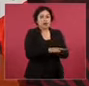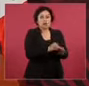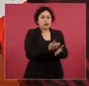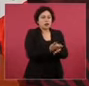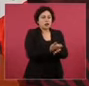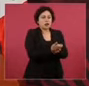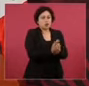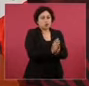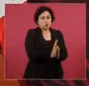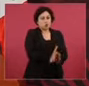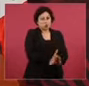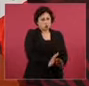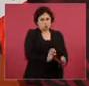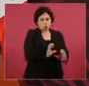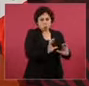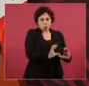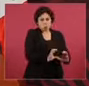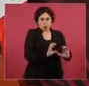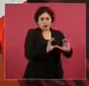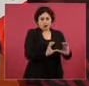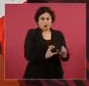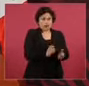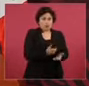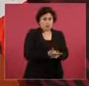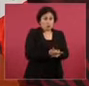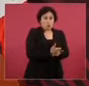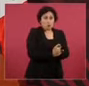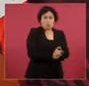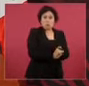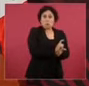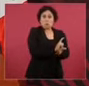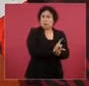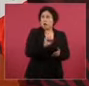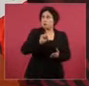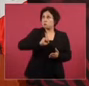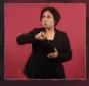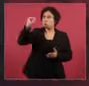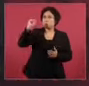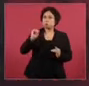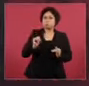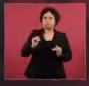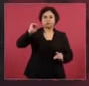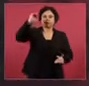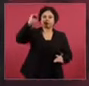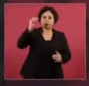Nosotros aumentamos el salario 20%.